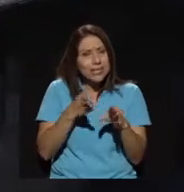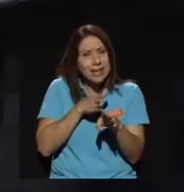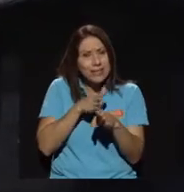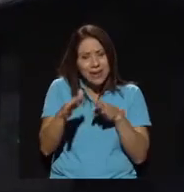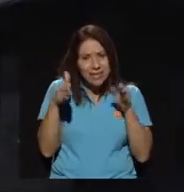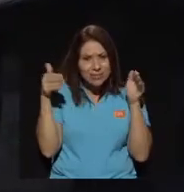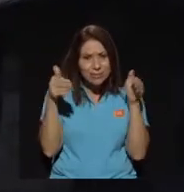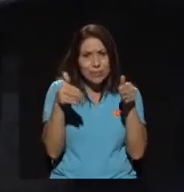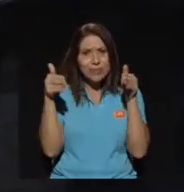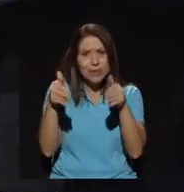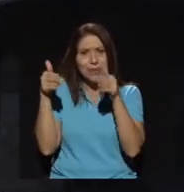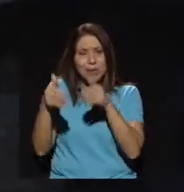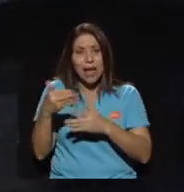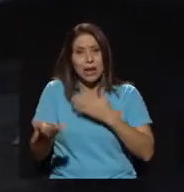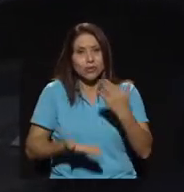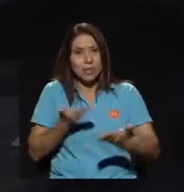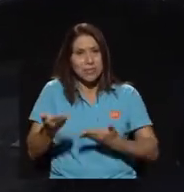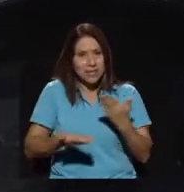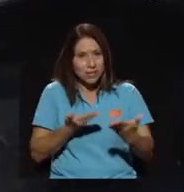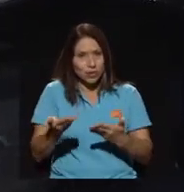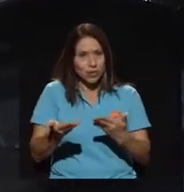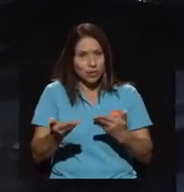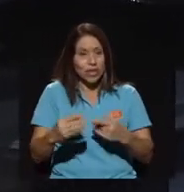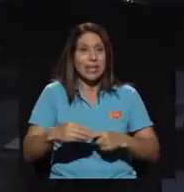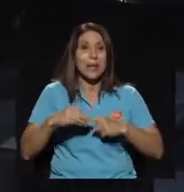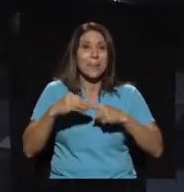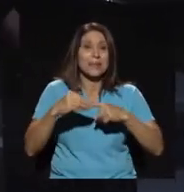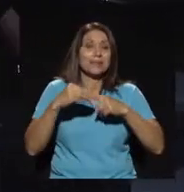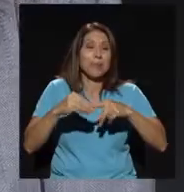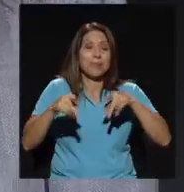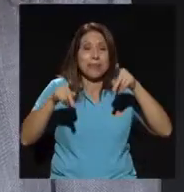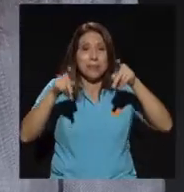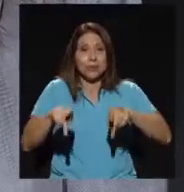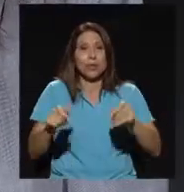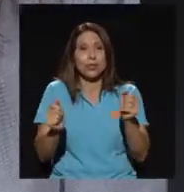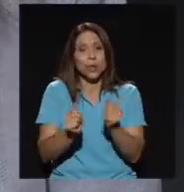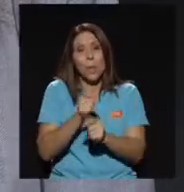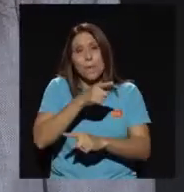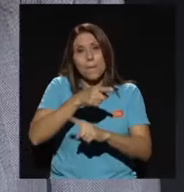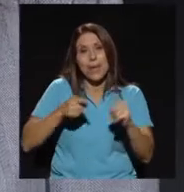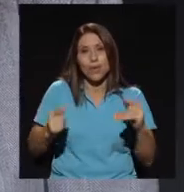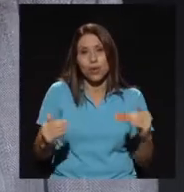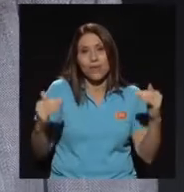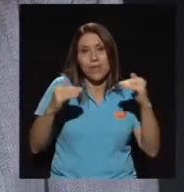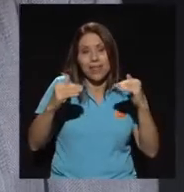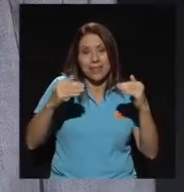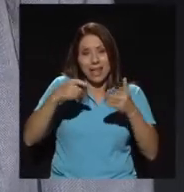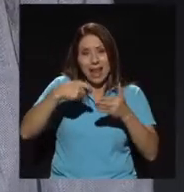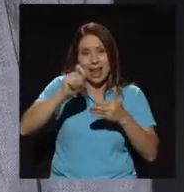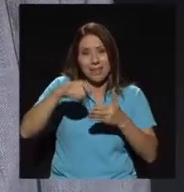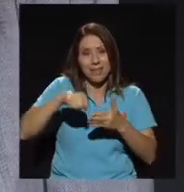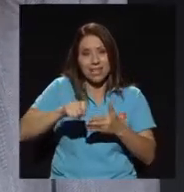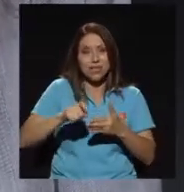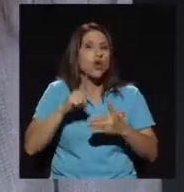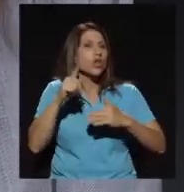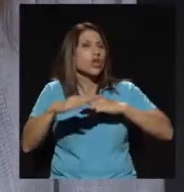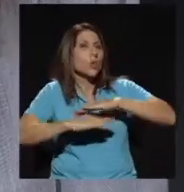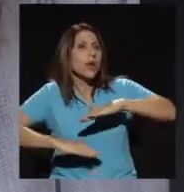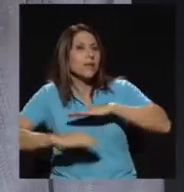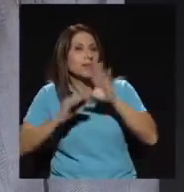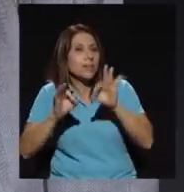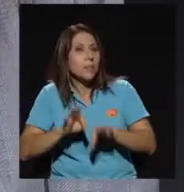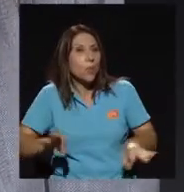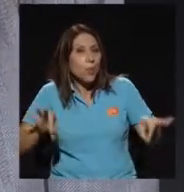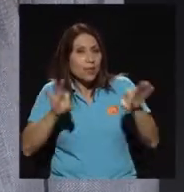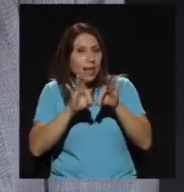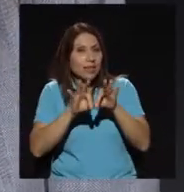que fundamentalmente ocupan personas de medio nivel de calificación, y una base todavía importante en la agricultura, que no tiene